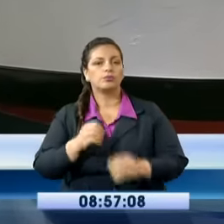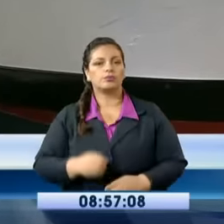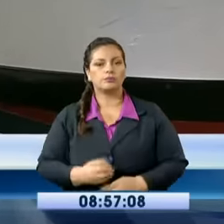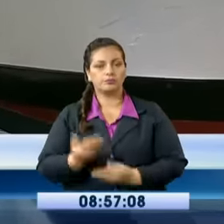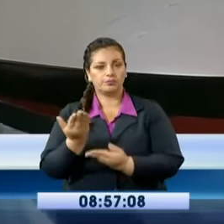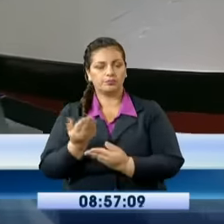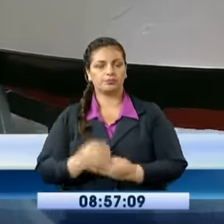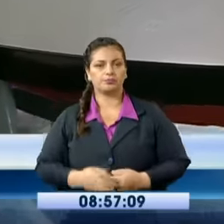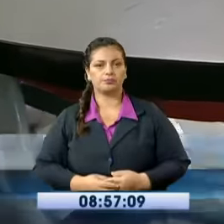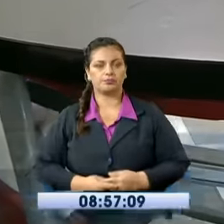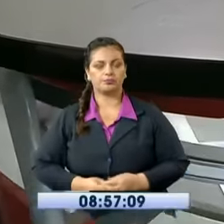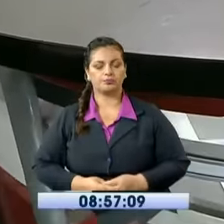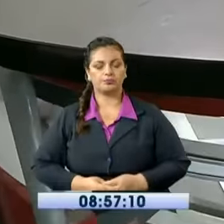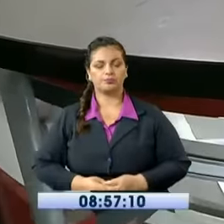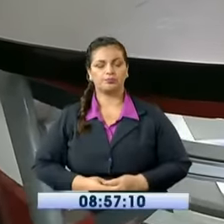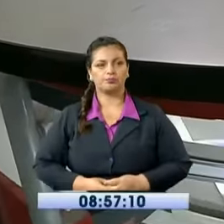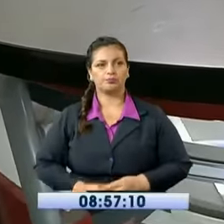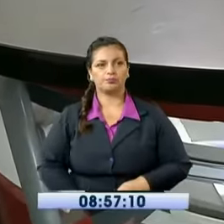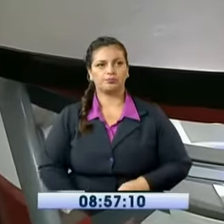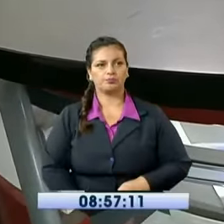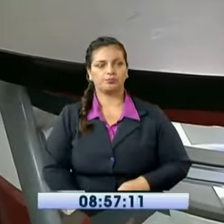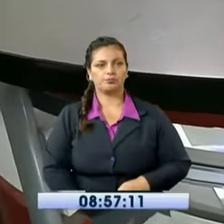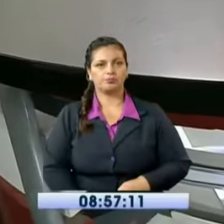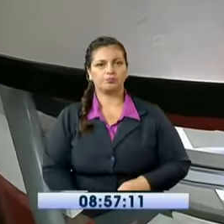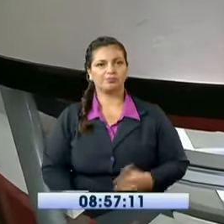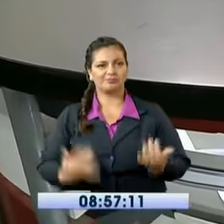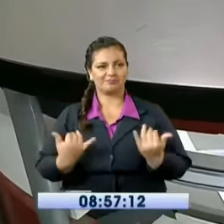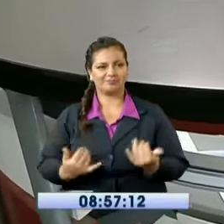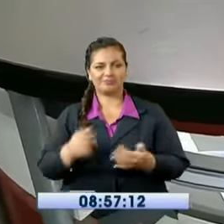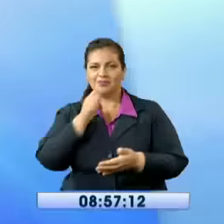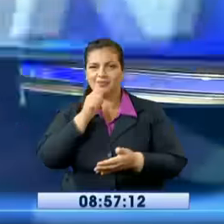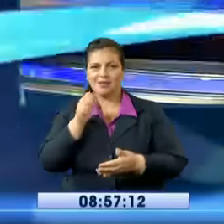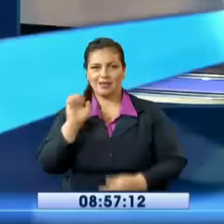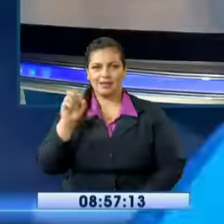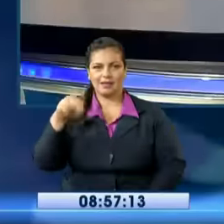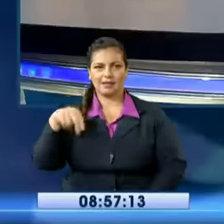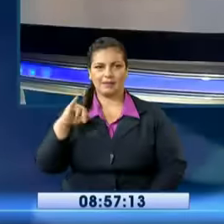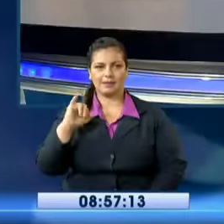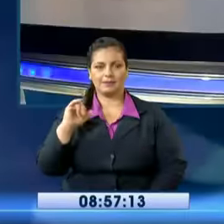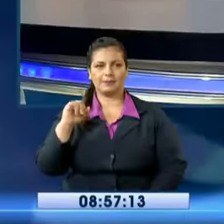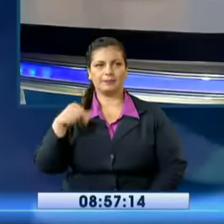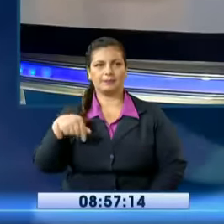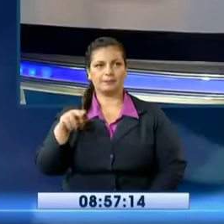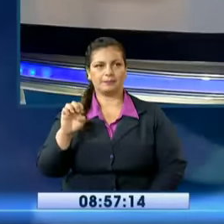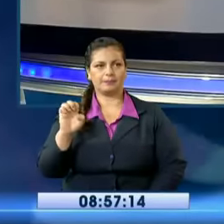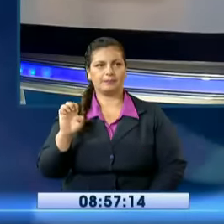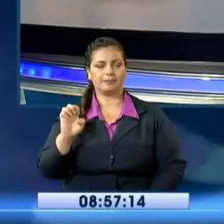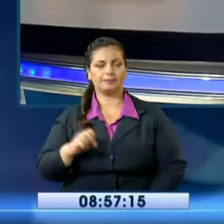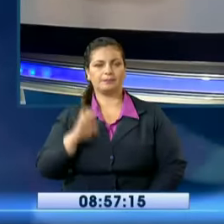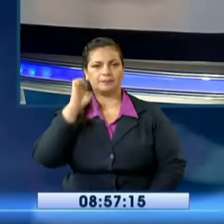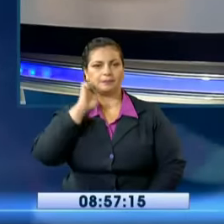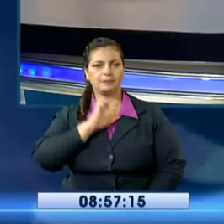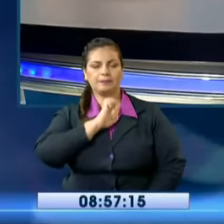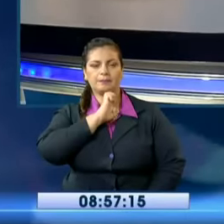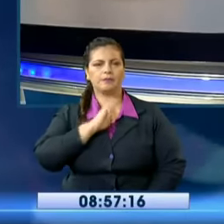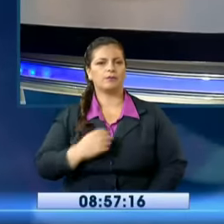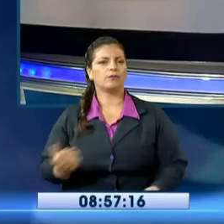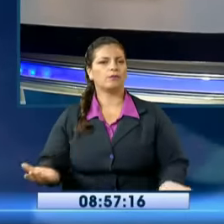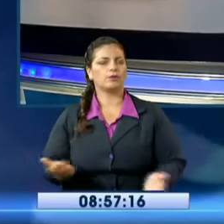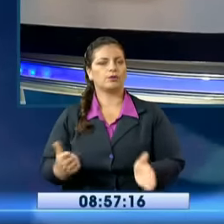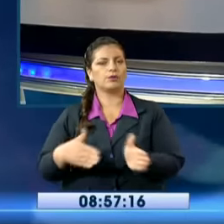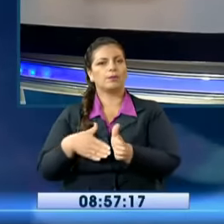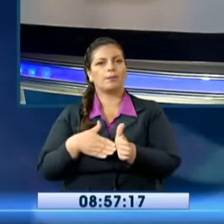0990167475. Bueno, nos contactamos inmediatamente con Enrique Muñoz Roselena desde un sitio de la parada de la Metrovía sobre la campaña Que no te toque. Que